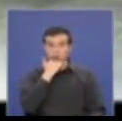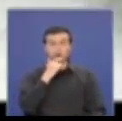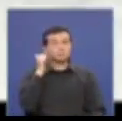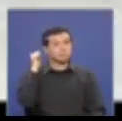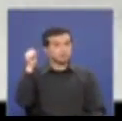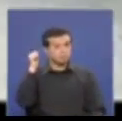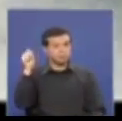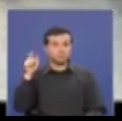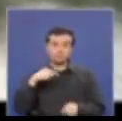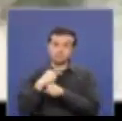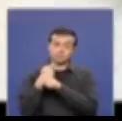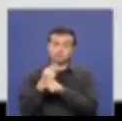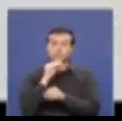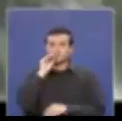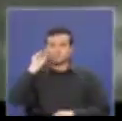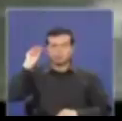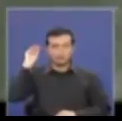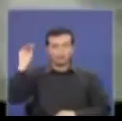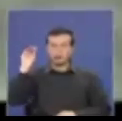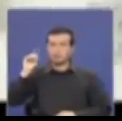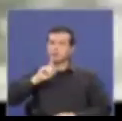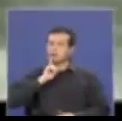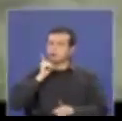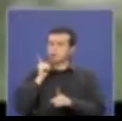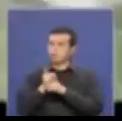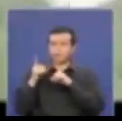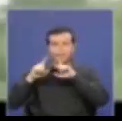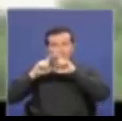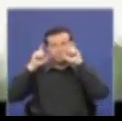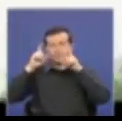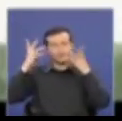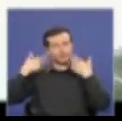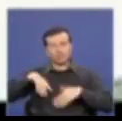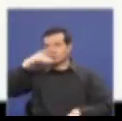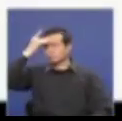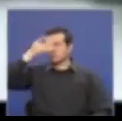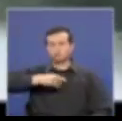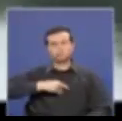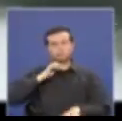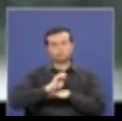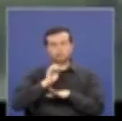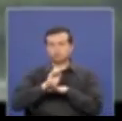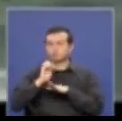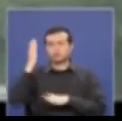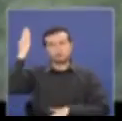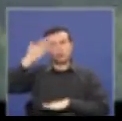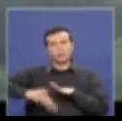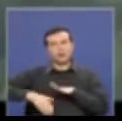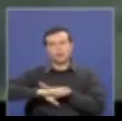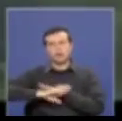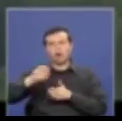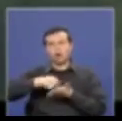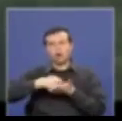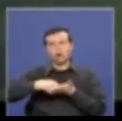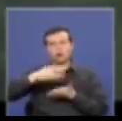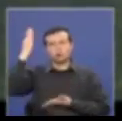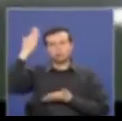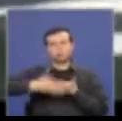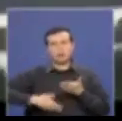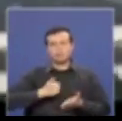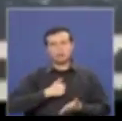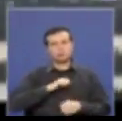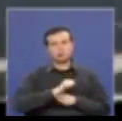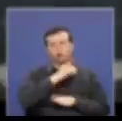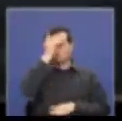mismas aeronaves, se decidió notificar a la empresa HAL la decisión de dar por terminado el contrato de